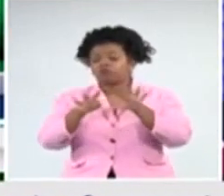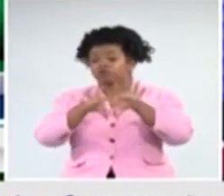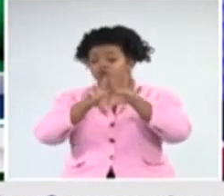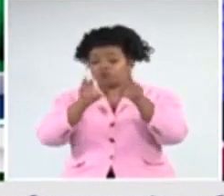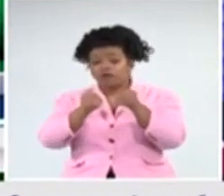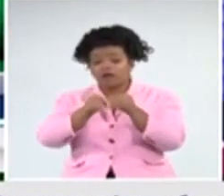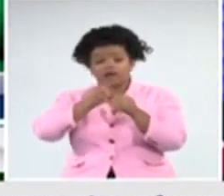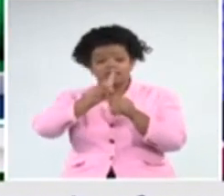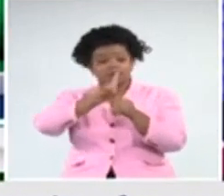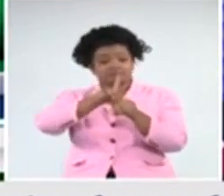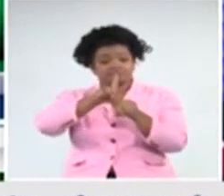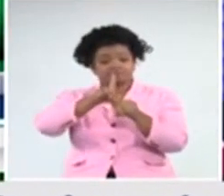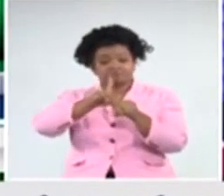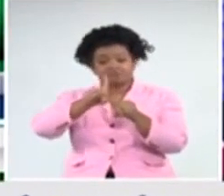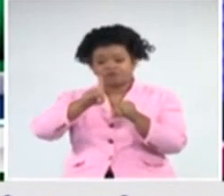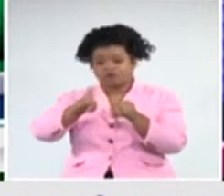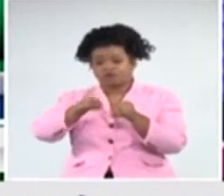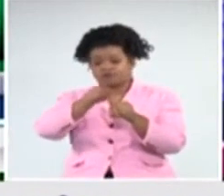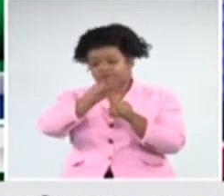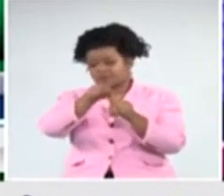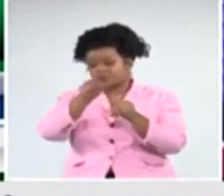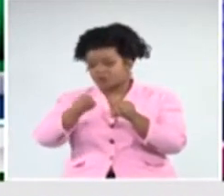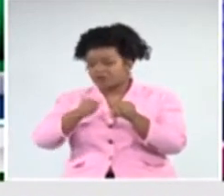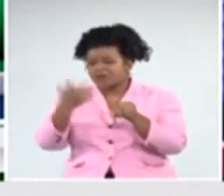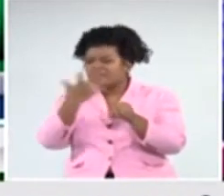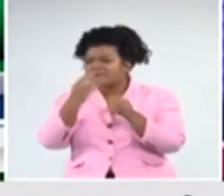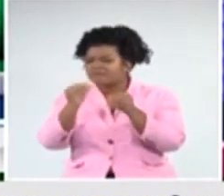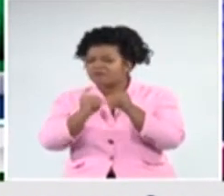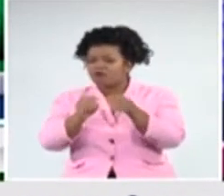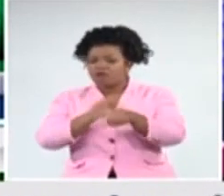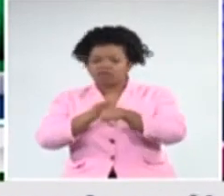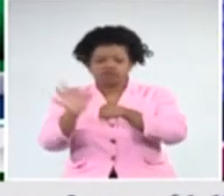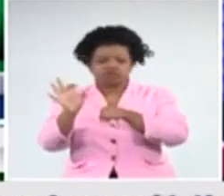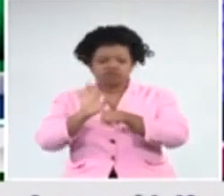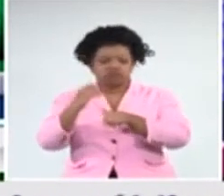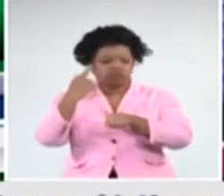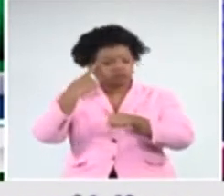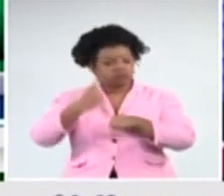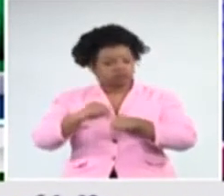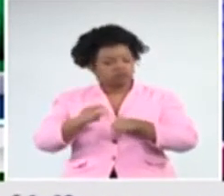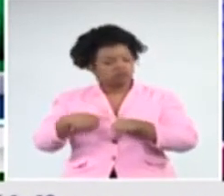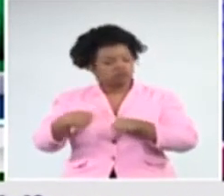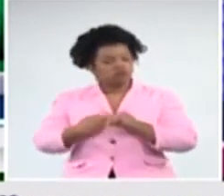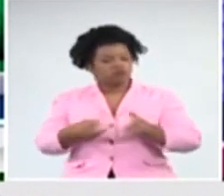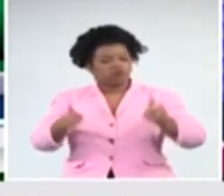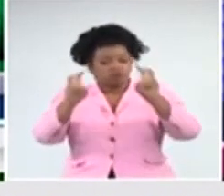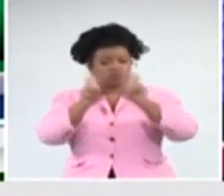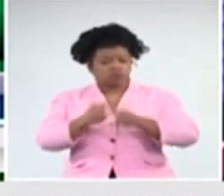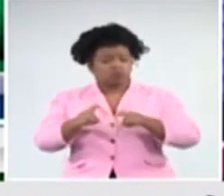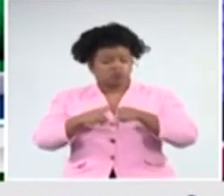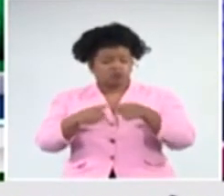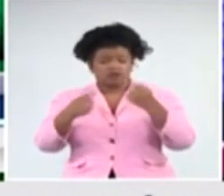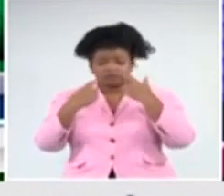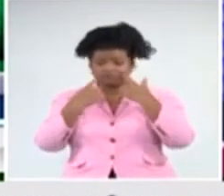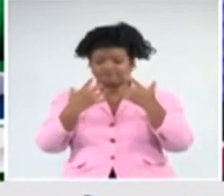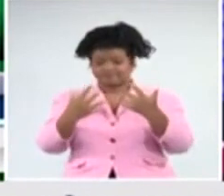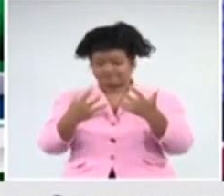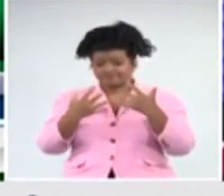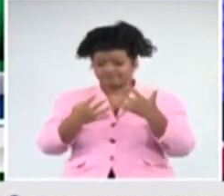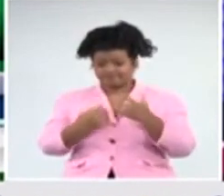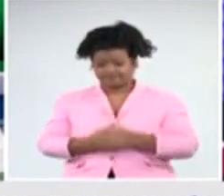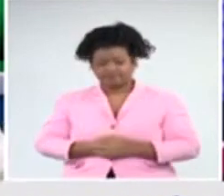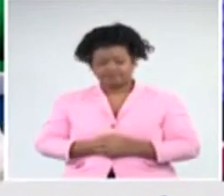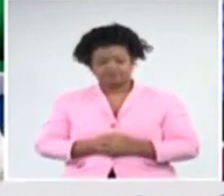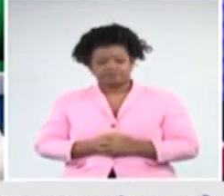casos diagnosticados en el día de ayer por la importancia que tiene para el trabajo epidemiológico. Ahora